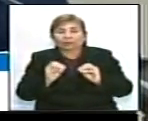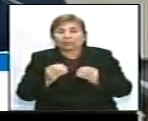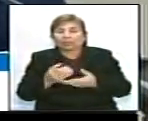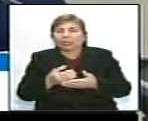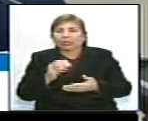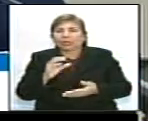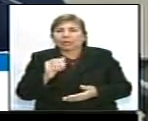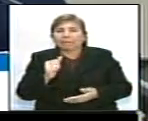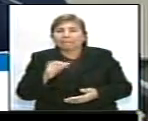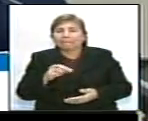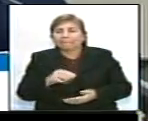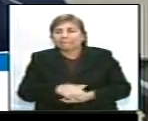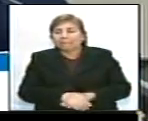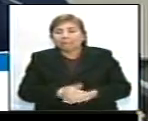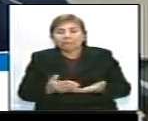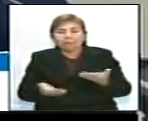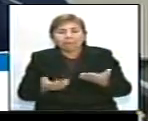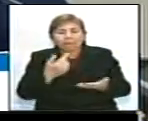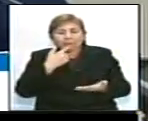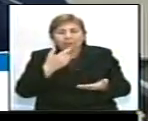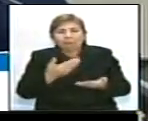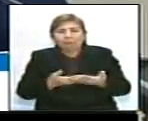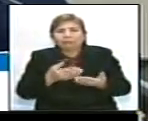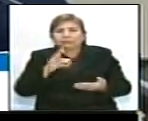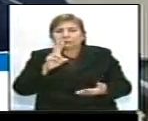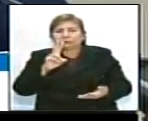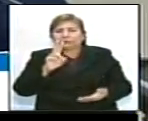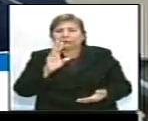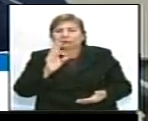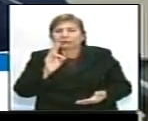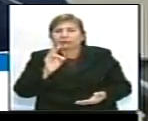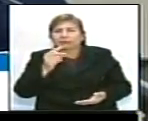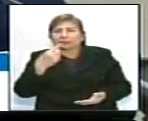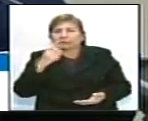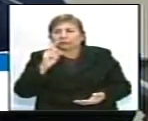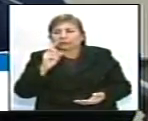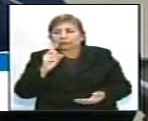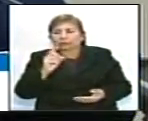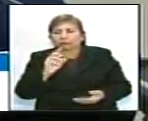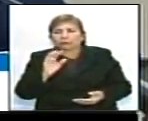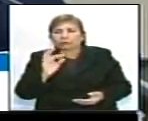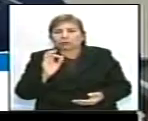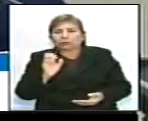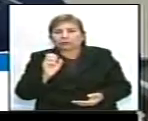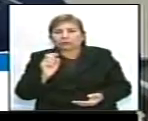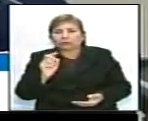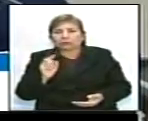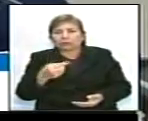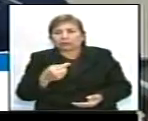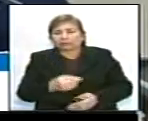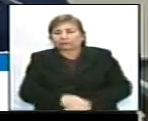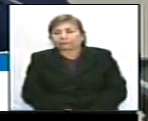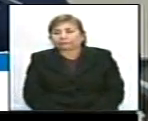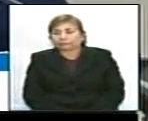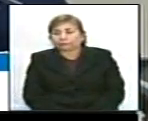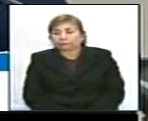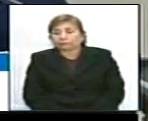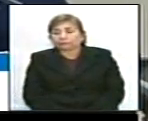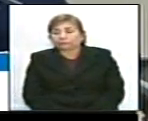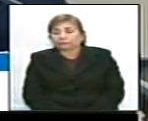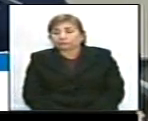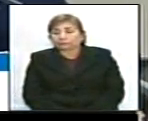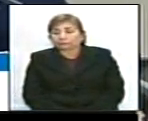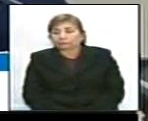CERFORCAP, ¿no? Que son como cerca de 27 millones, 26 millones 900 mil. Se espera